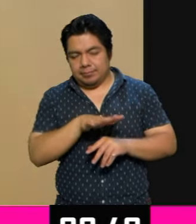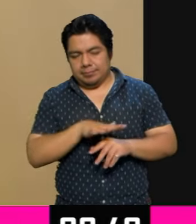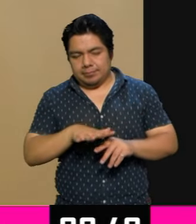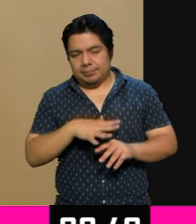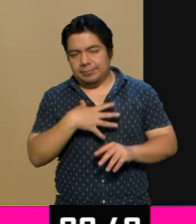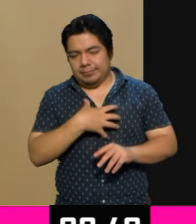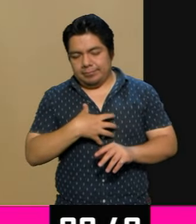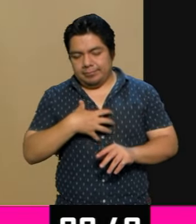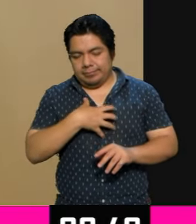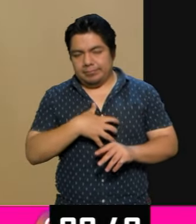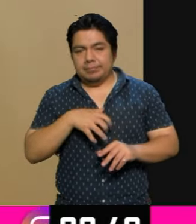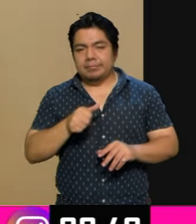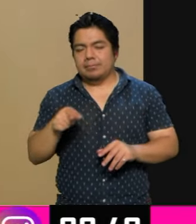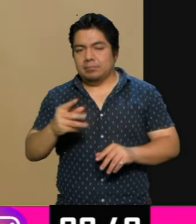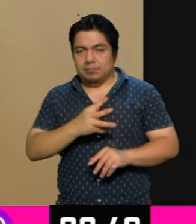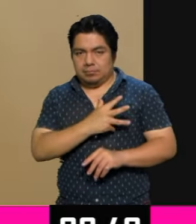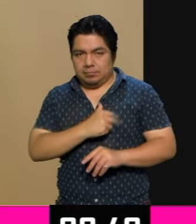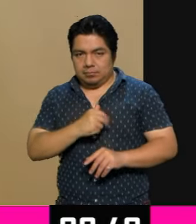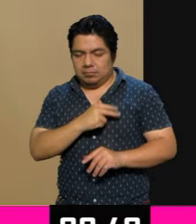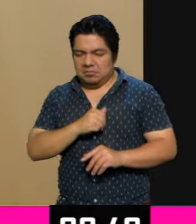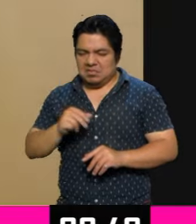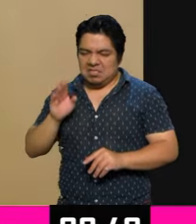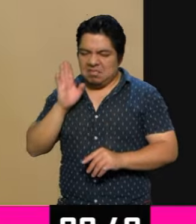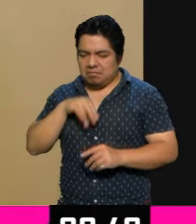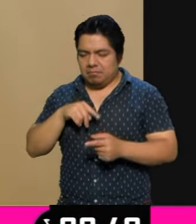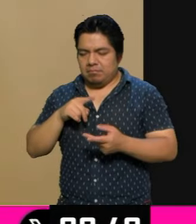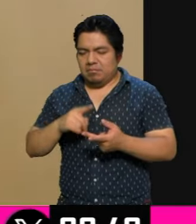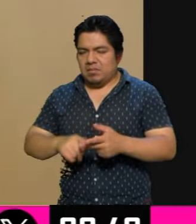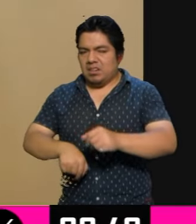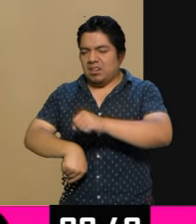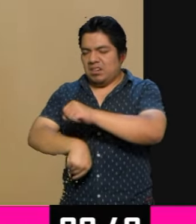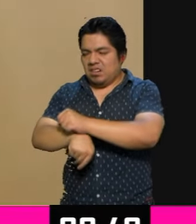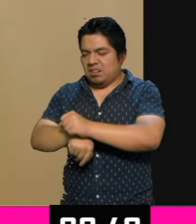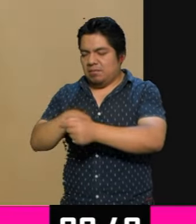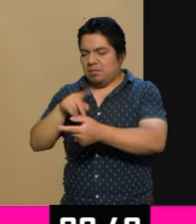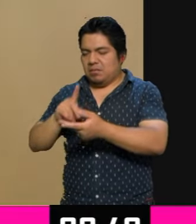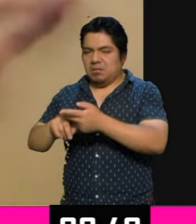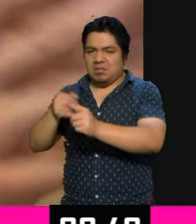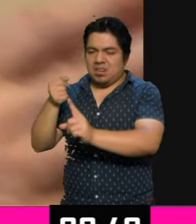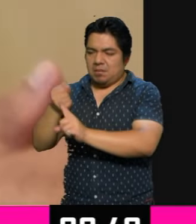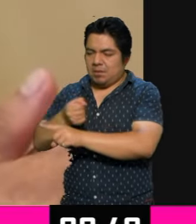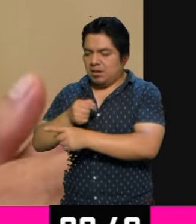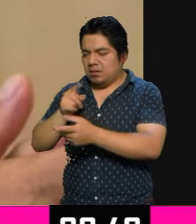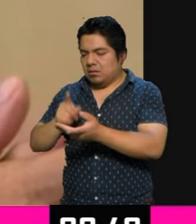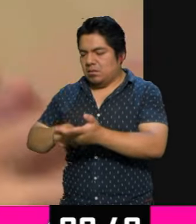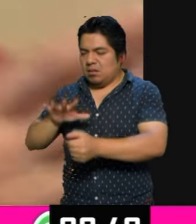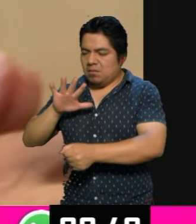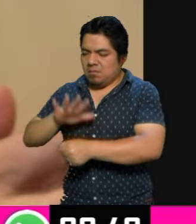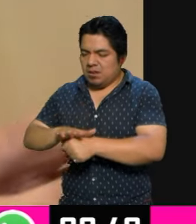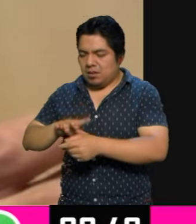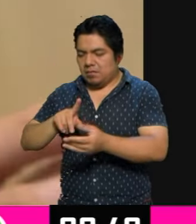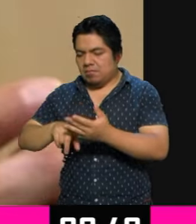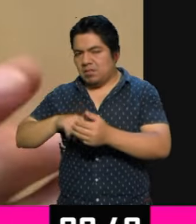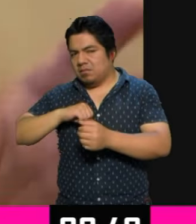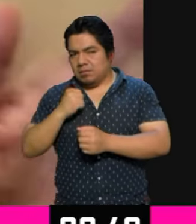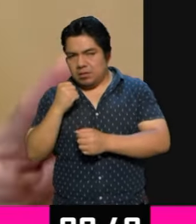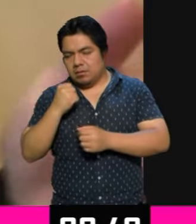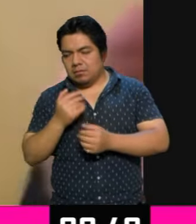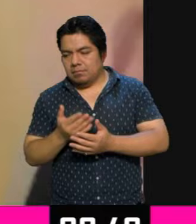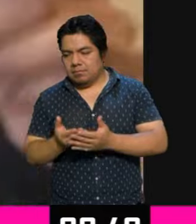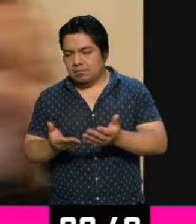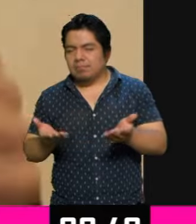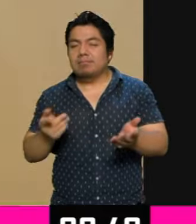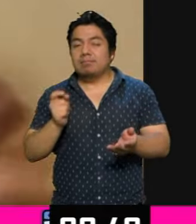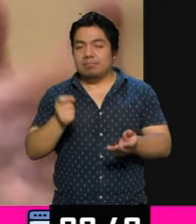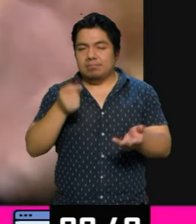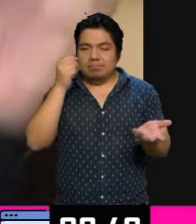yo le tiro mala onda a mi hijo, lo amarro, lo humillo, lo devalúo, lo guardo, etcétera, estoy